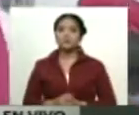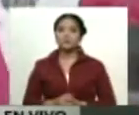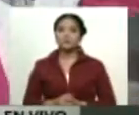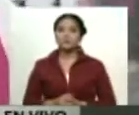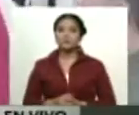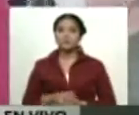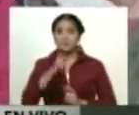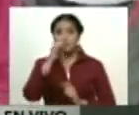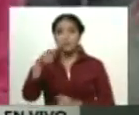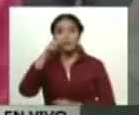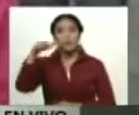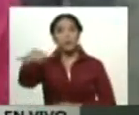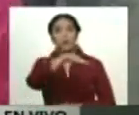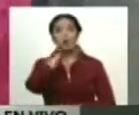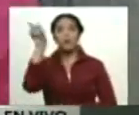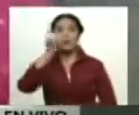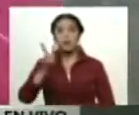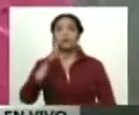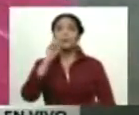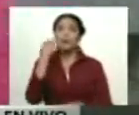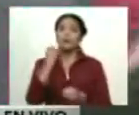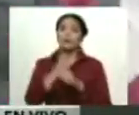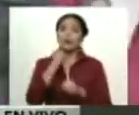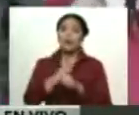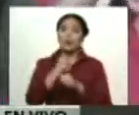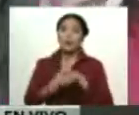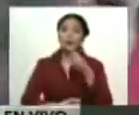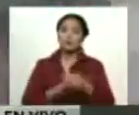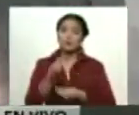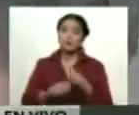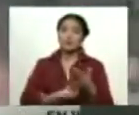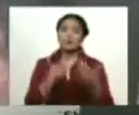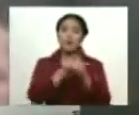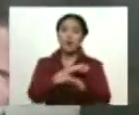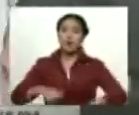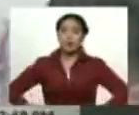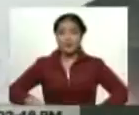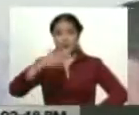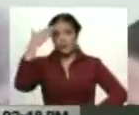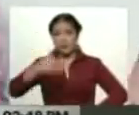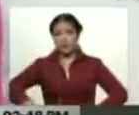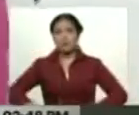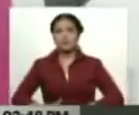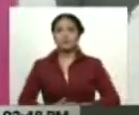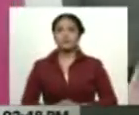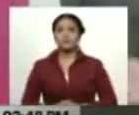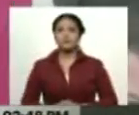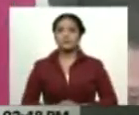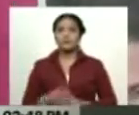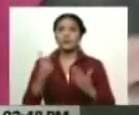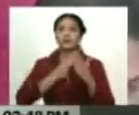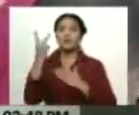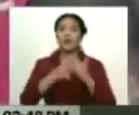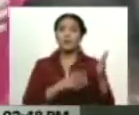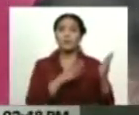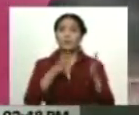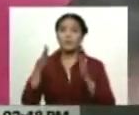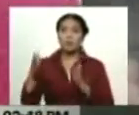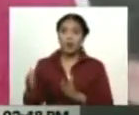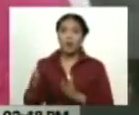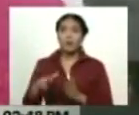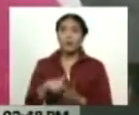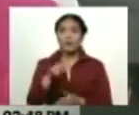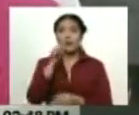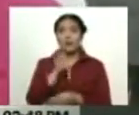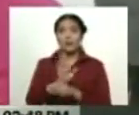su reconocimiento al pueblo venezolano y a la labor que ha venido realizando la Fuerza Armada a través del Plan República para